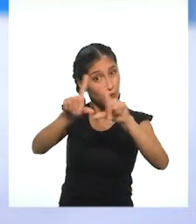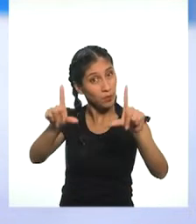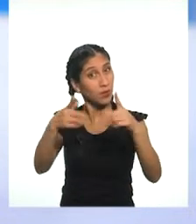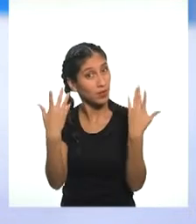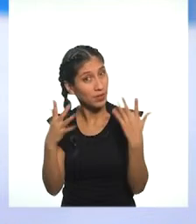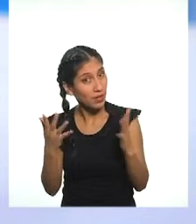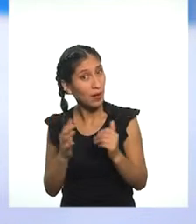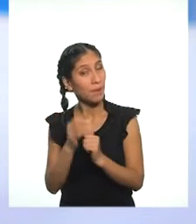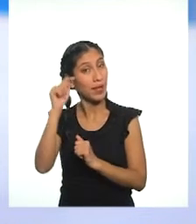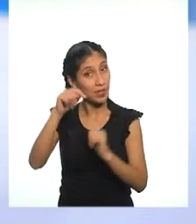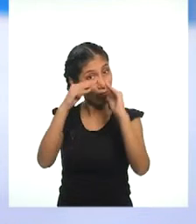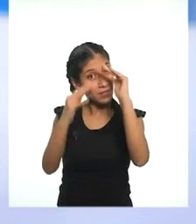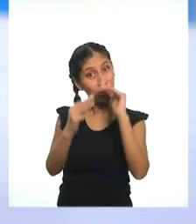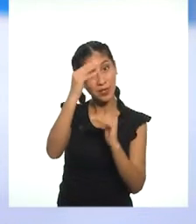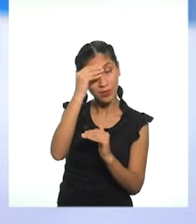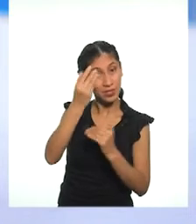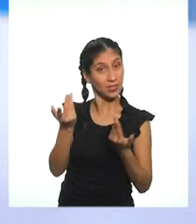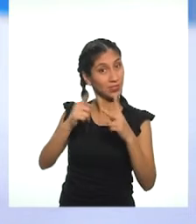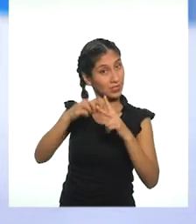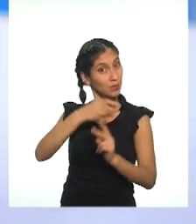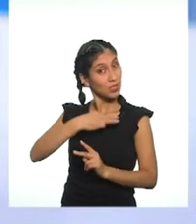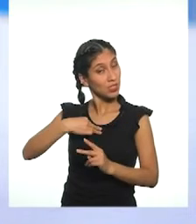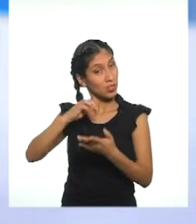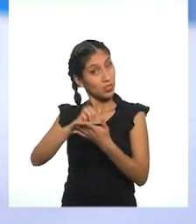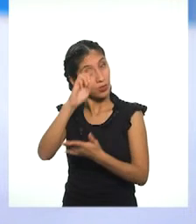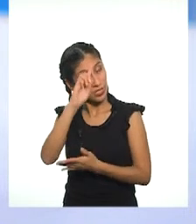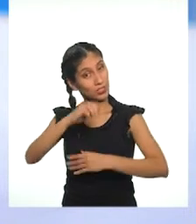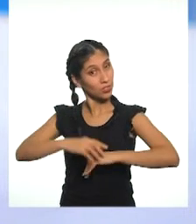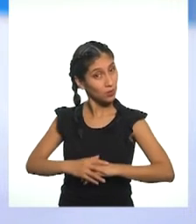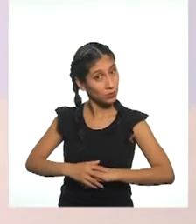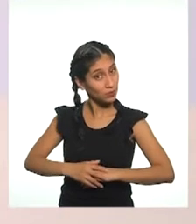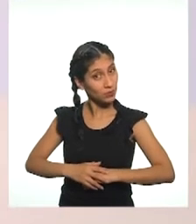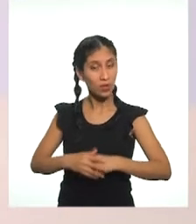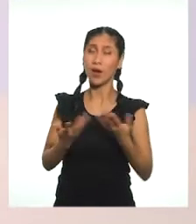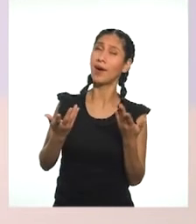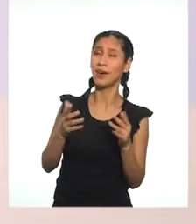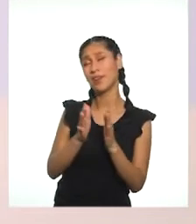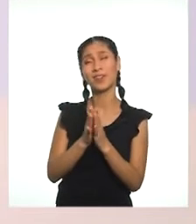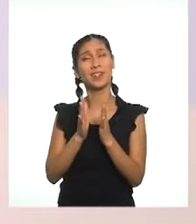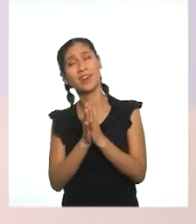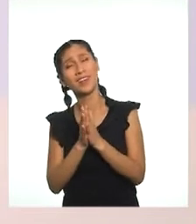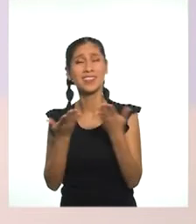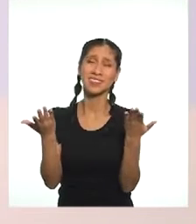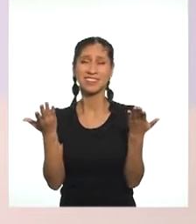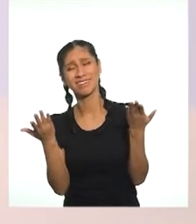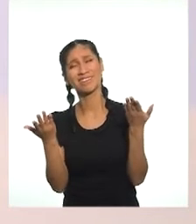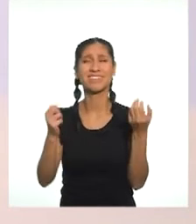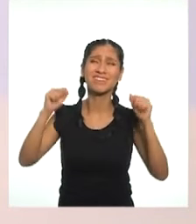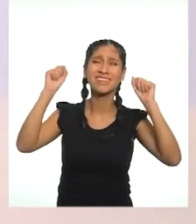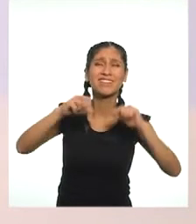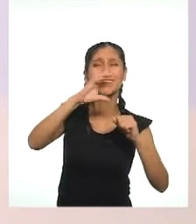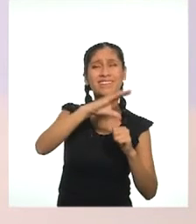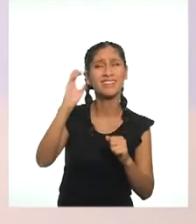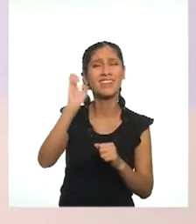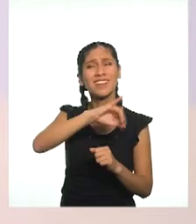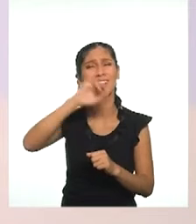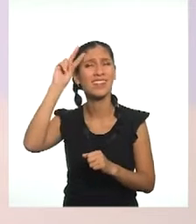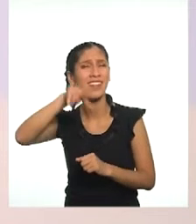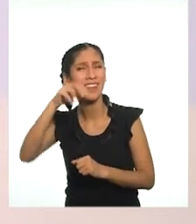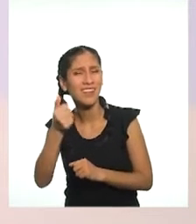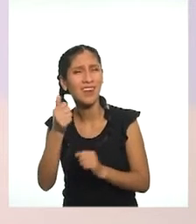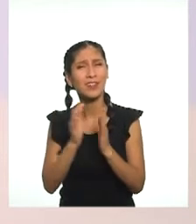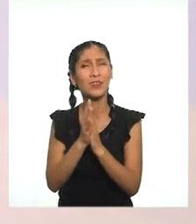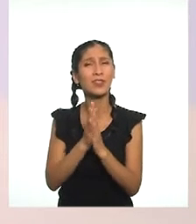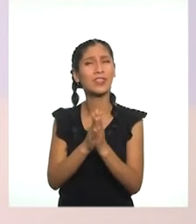programa. Esto es Aprendo en Casa, una iniciativa del Ministerio de Educación. ¡Ay, Cecina!